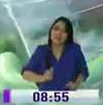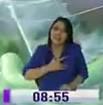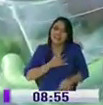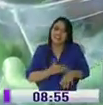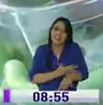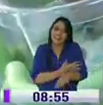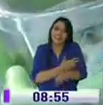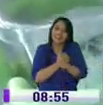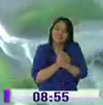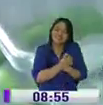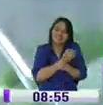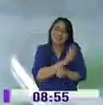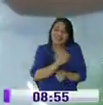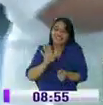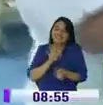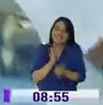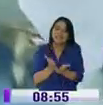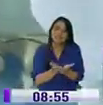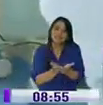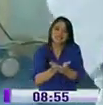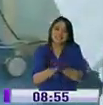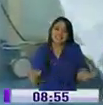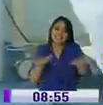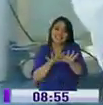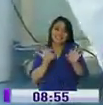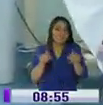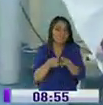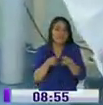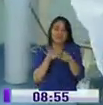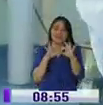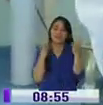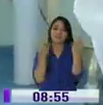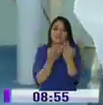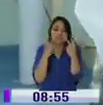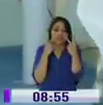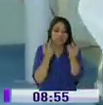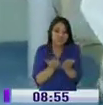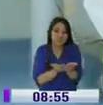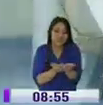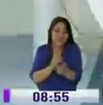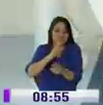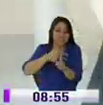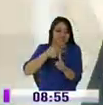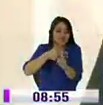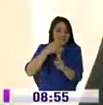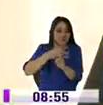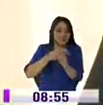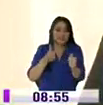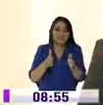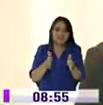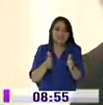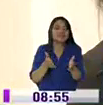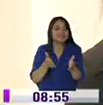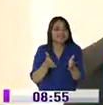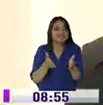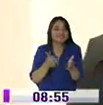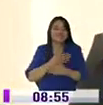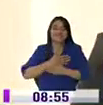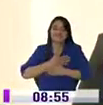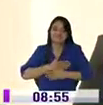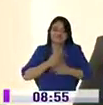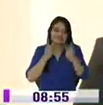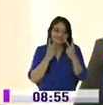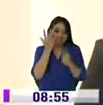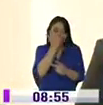ese cariño, a encariñarse como familia, de verles a los niños 3-4 meses, tenerlos aquí, y nos ha llenado de satisfacción verlo tan